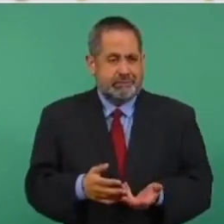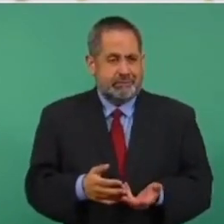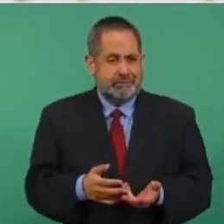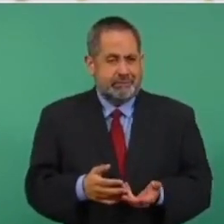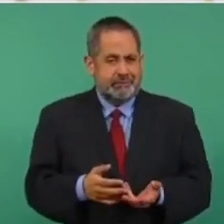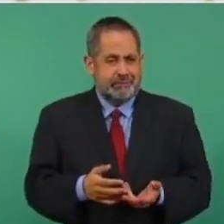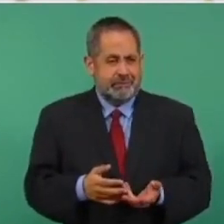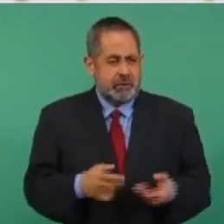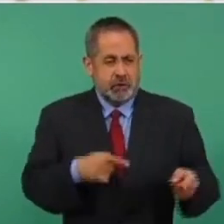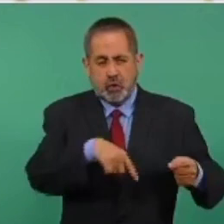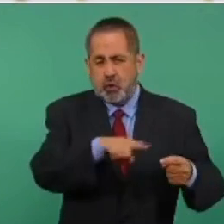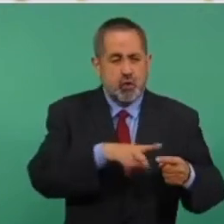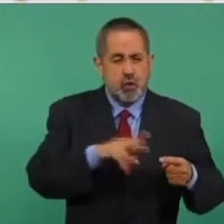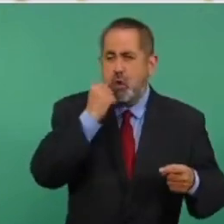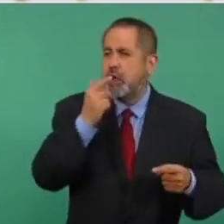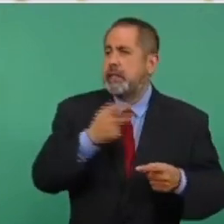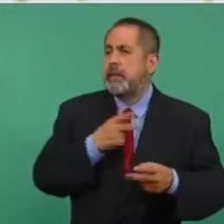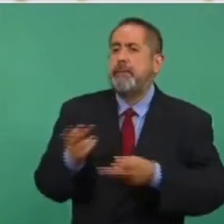la consulta.